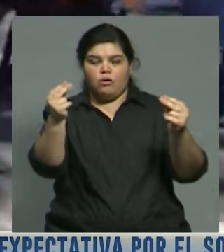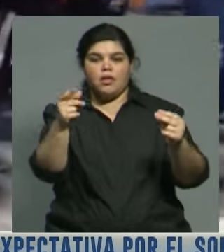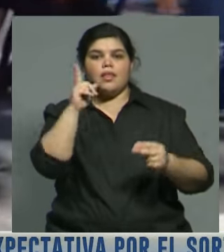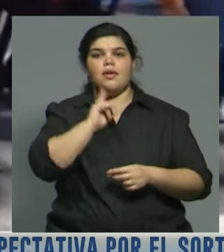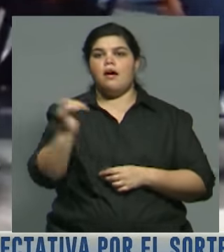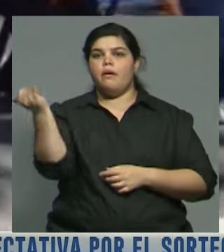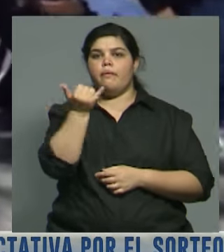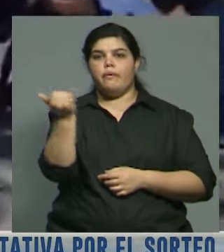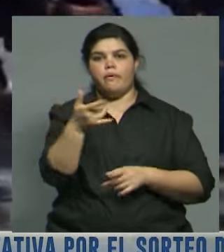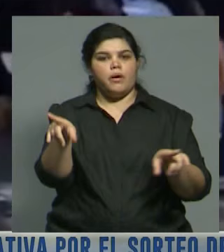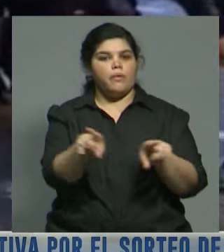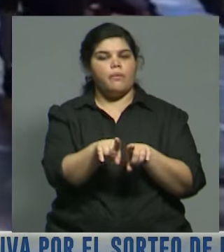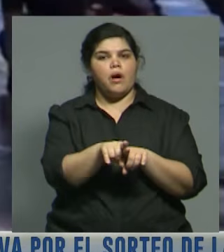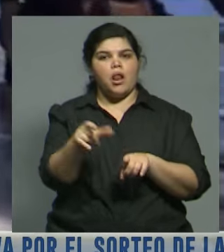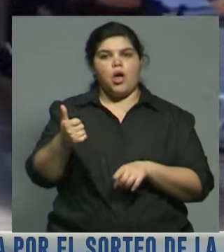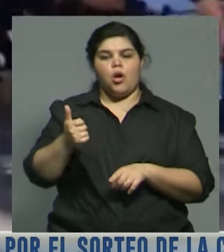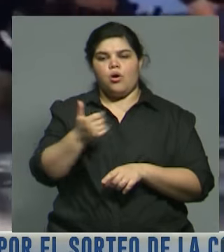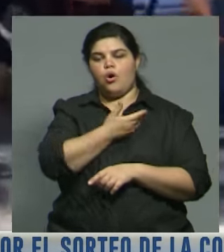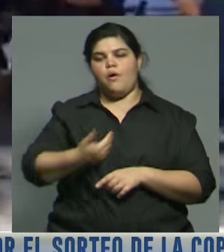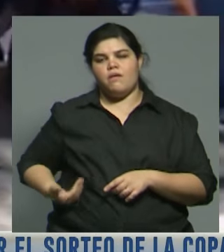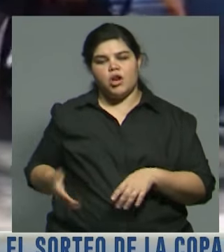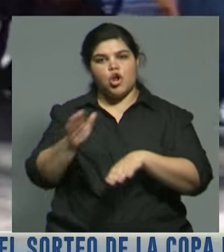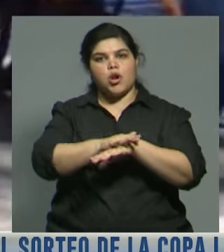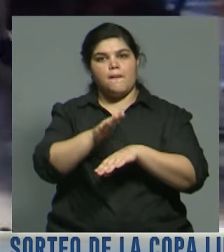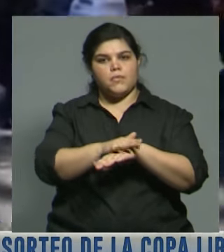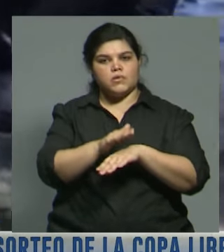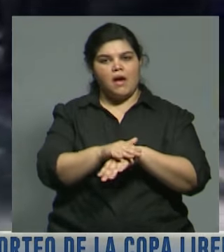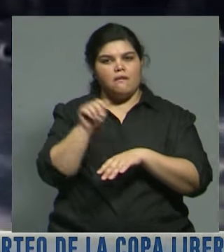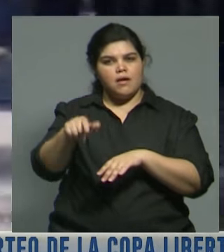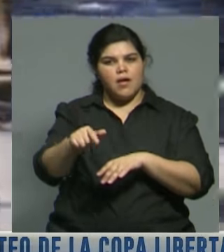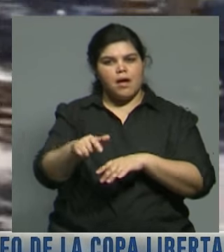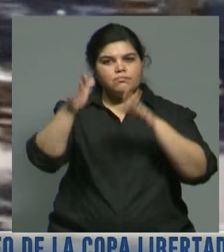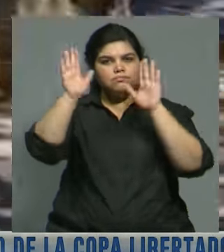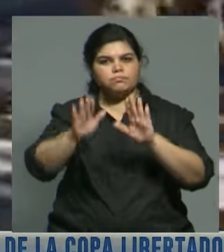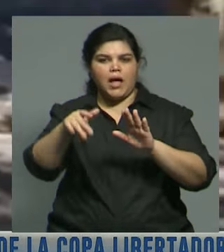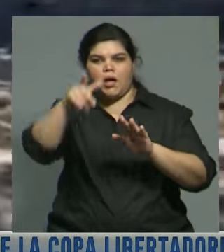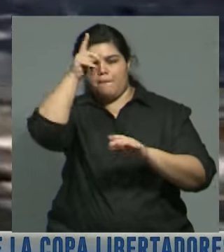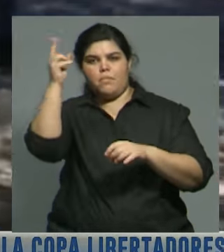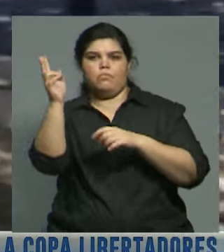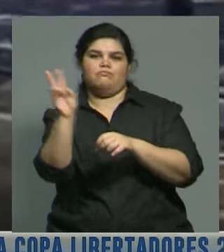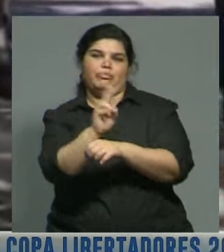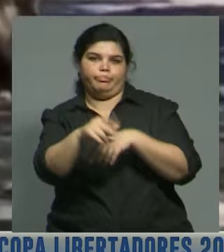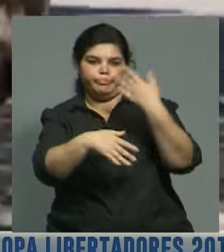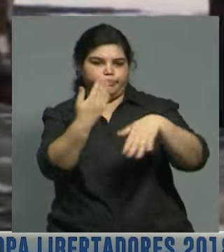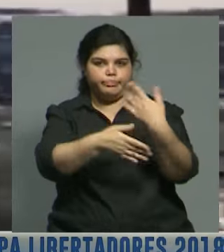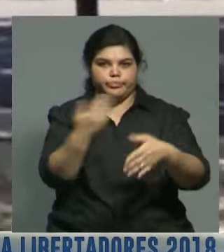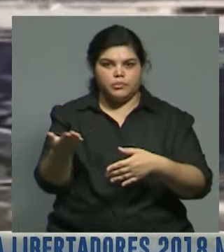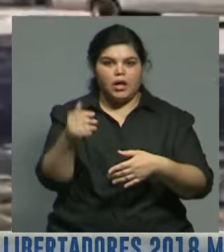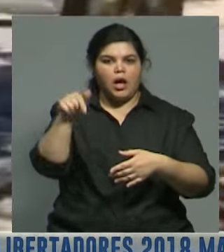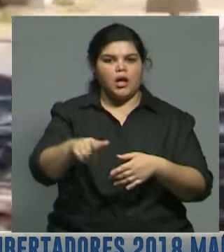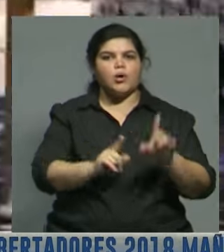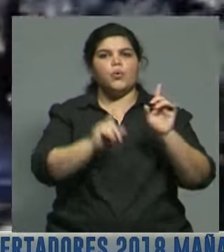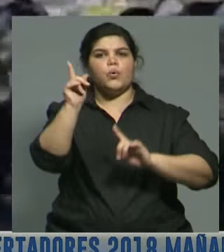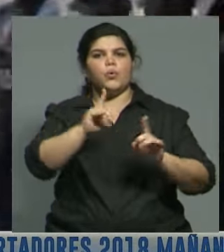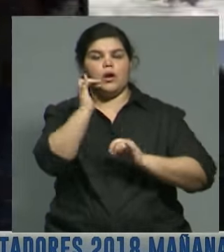respuesta represiva por parte del Estado, el gobierno también jugó con la gobernabilidad, con lo cual es altamente riesgoso, porque lo que estamos observando es que las fuerzas políticas